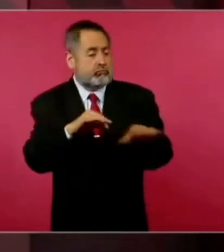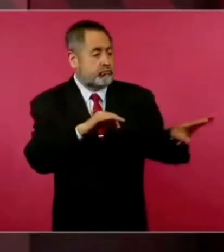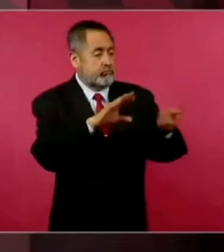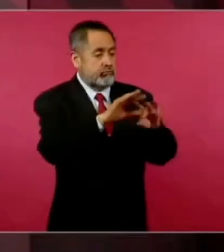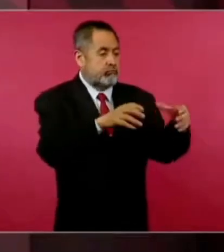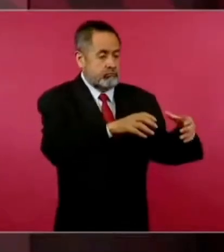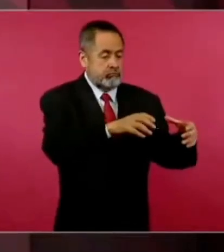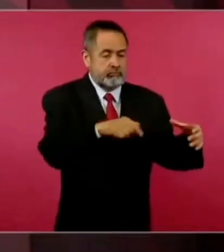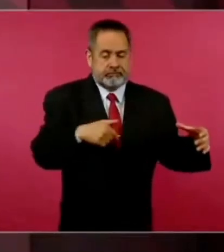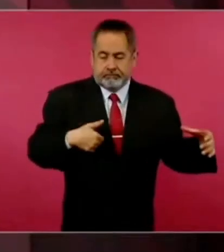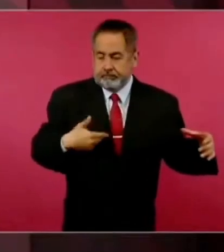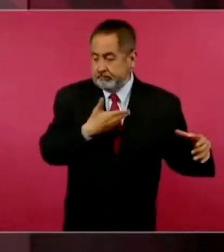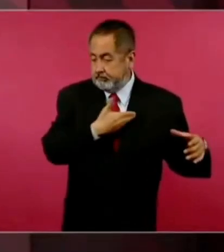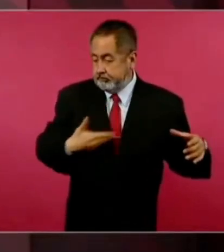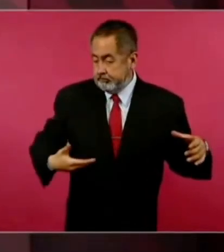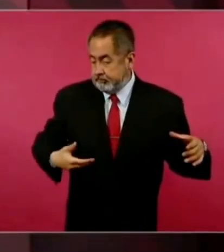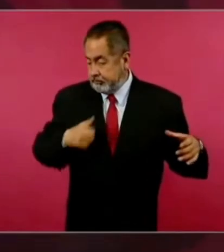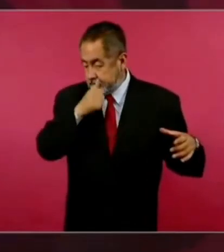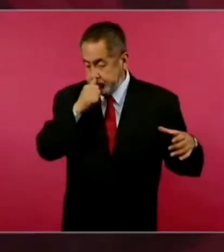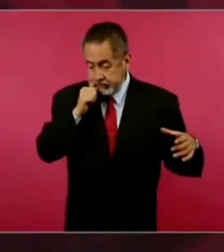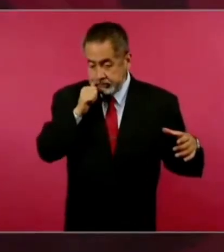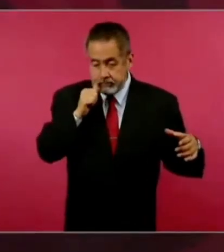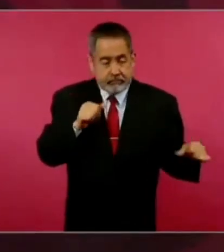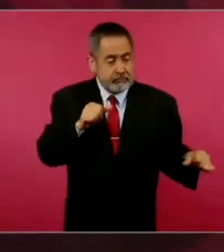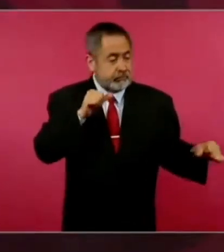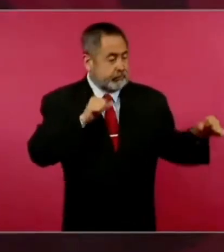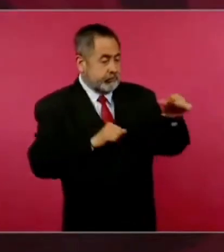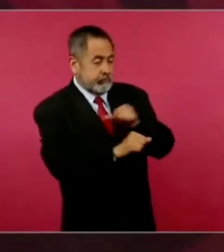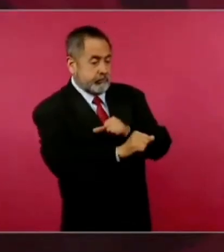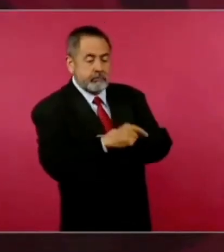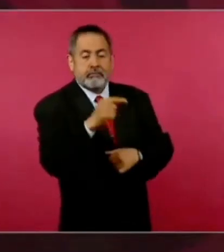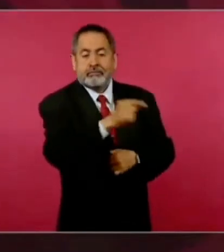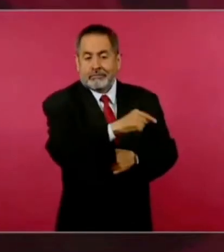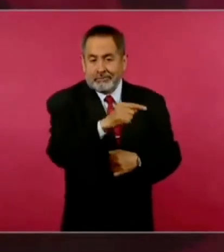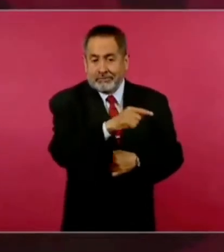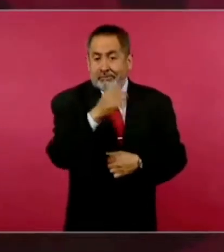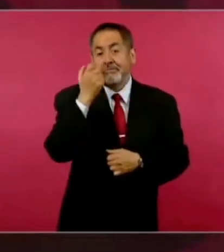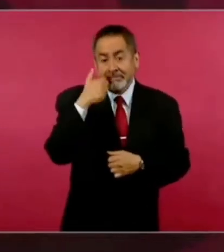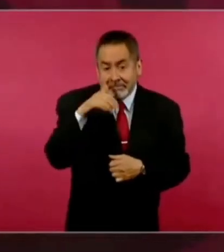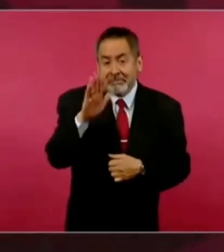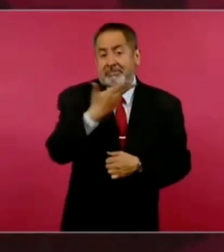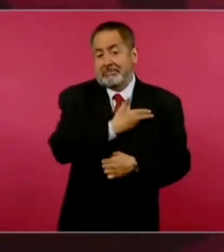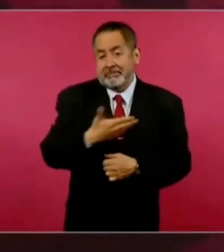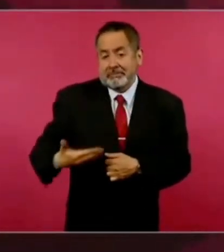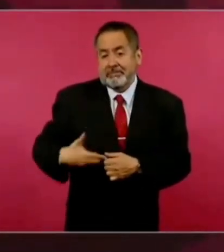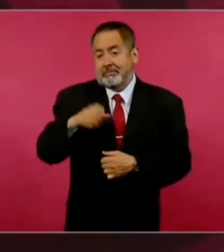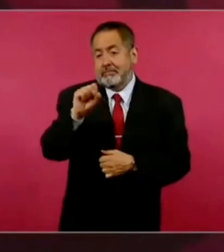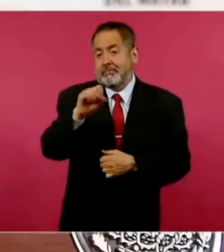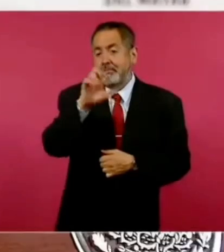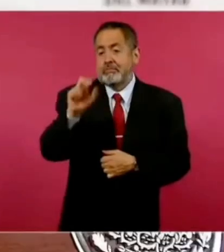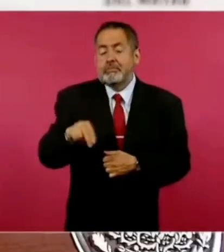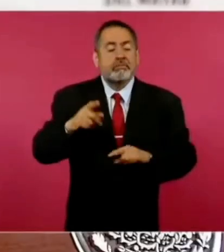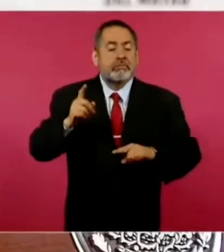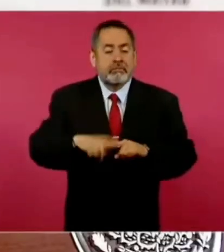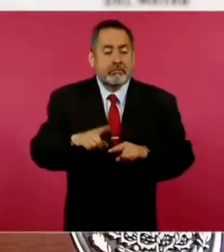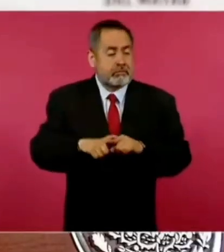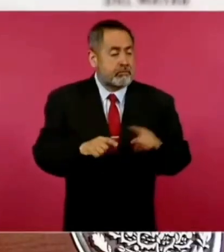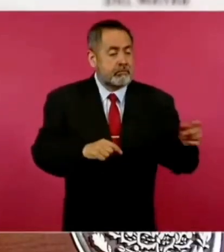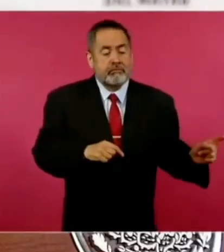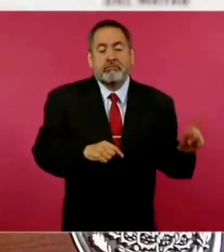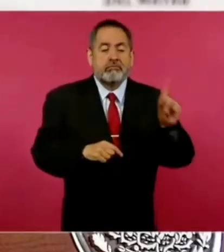Cuando fallece el presidente Juárez, el que llega en sustitución es el presidente de la